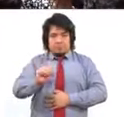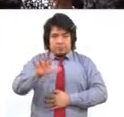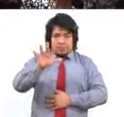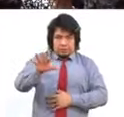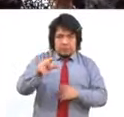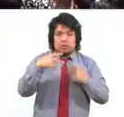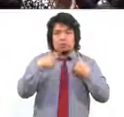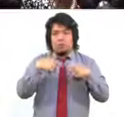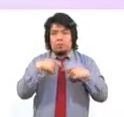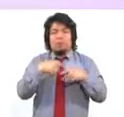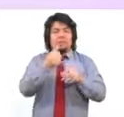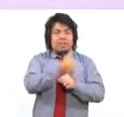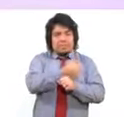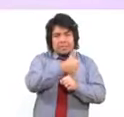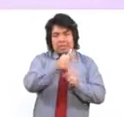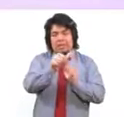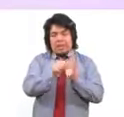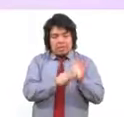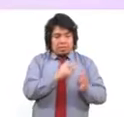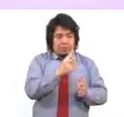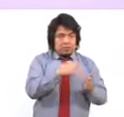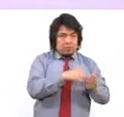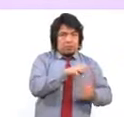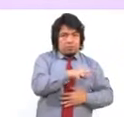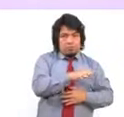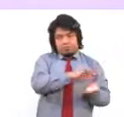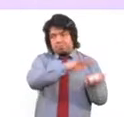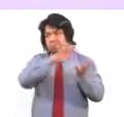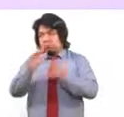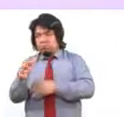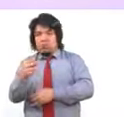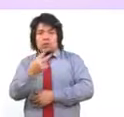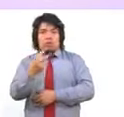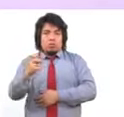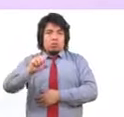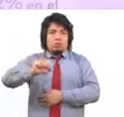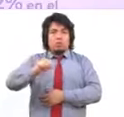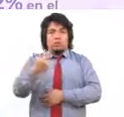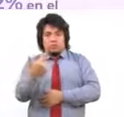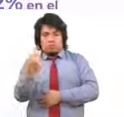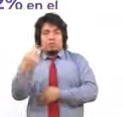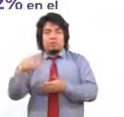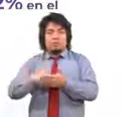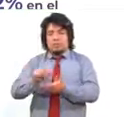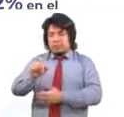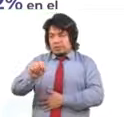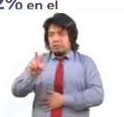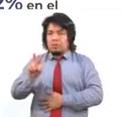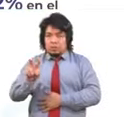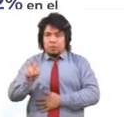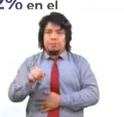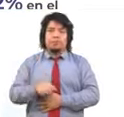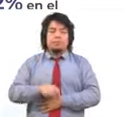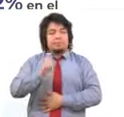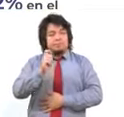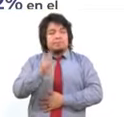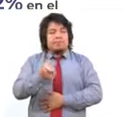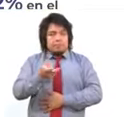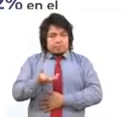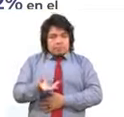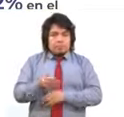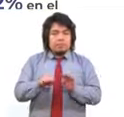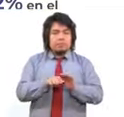agresores al mes en 2019 a 267 en 2022. Esto significa